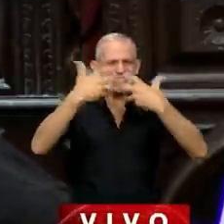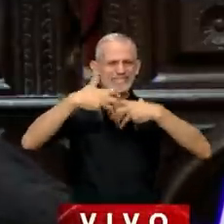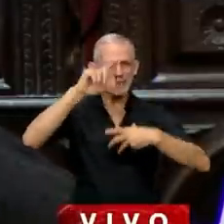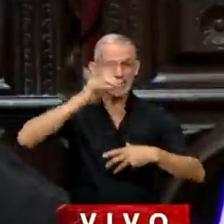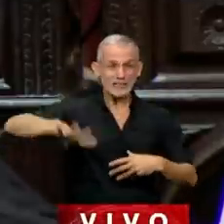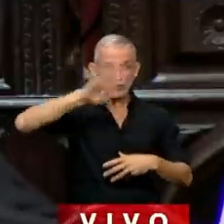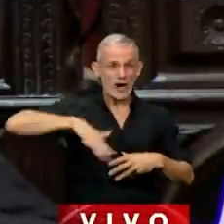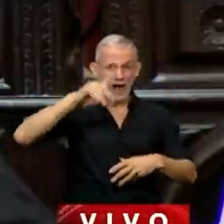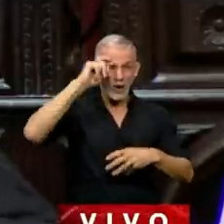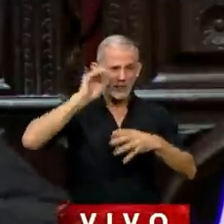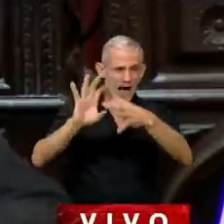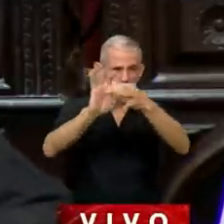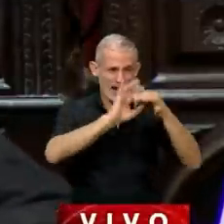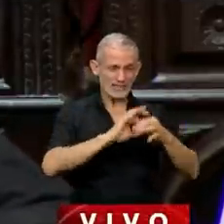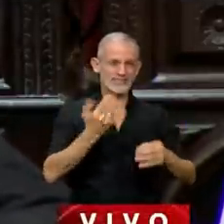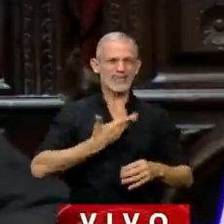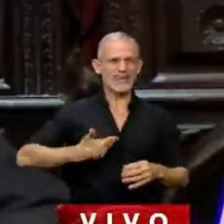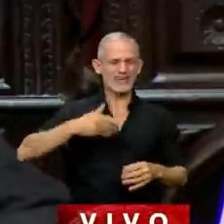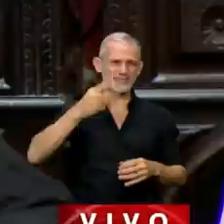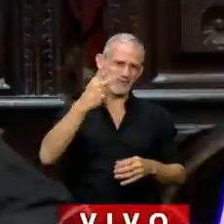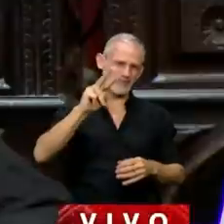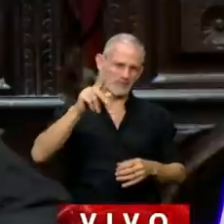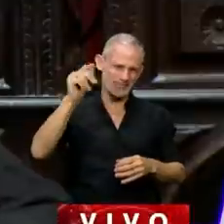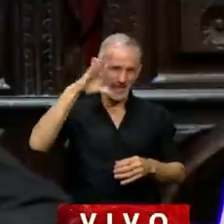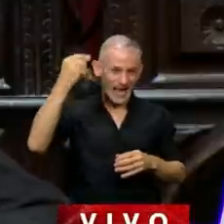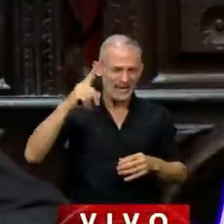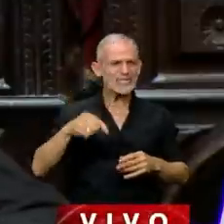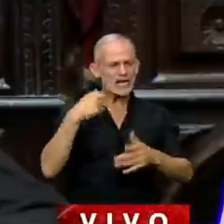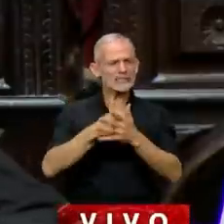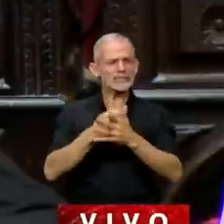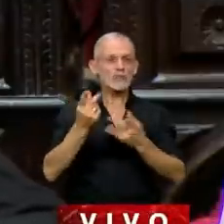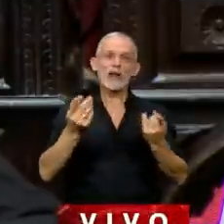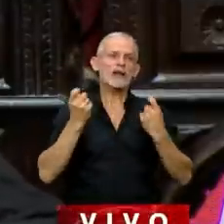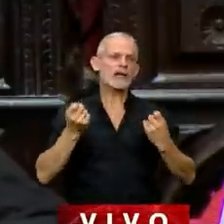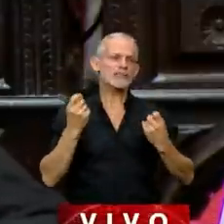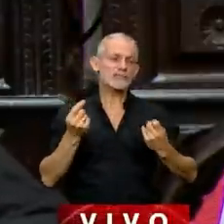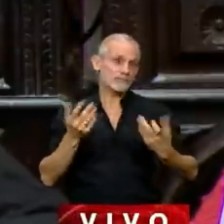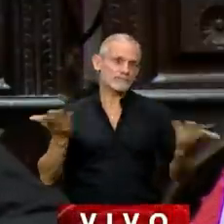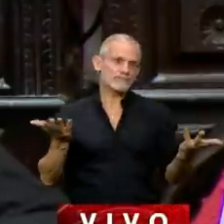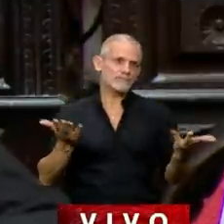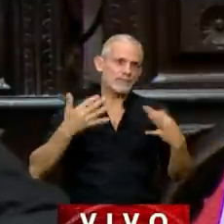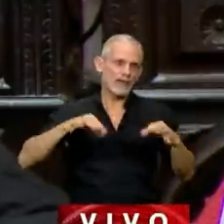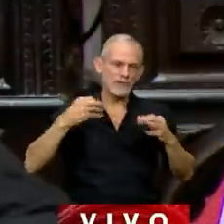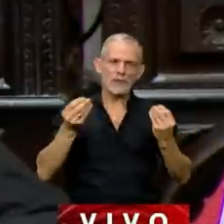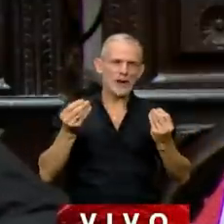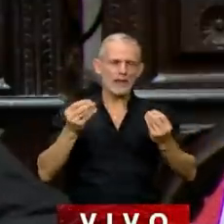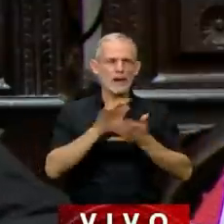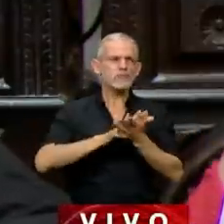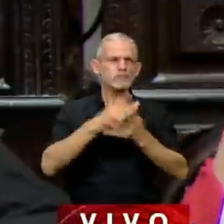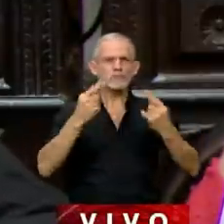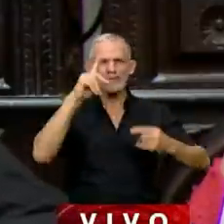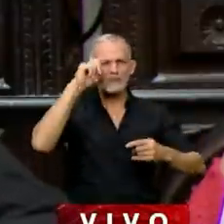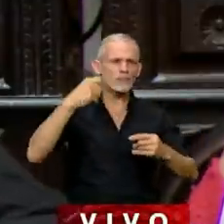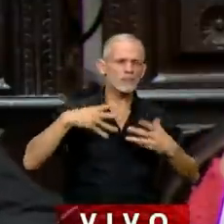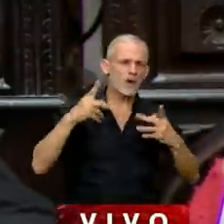de Salud, ¿no? Esto que Cristina Fernández de Kirchner viene planteando hace mucho tiempo como una necesidad total para poder problematizar la salud